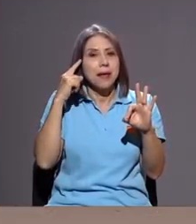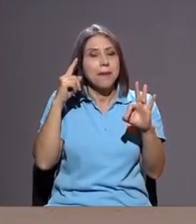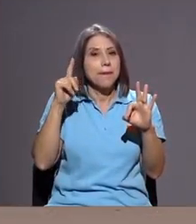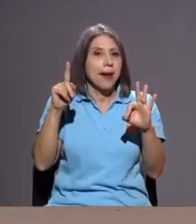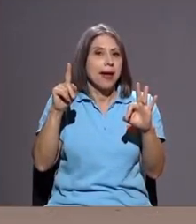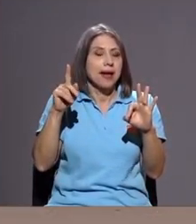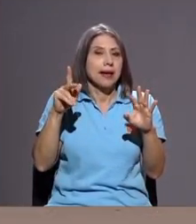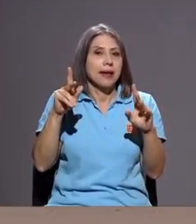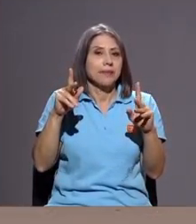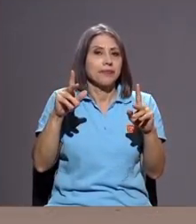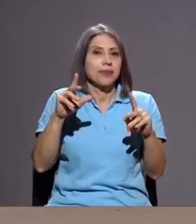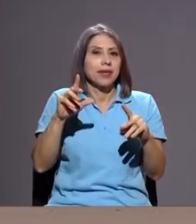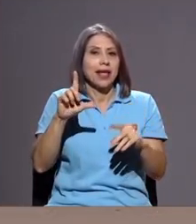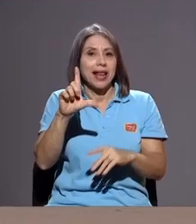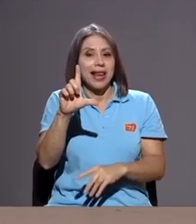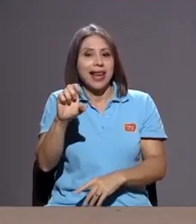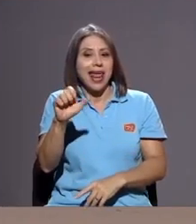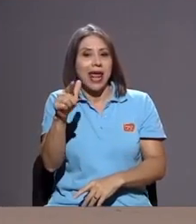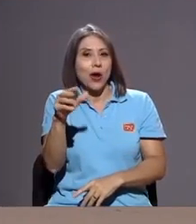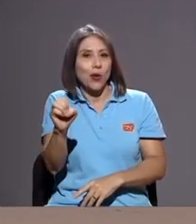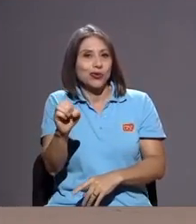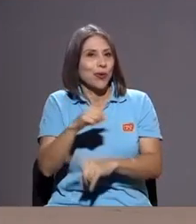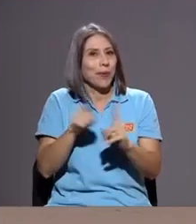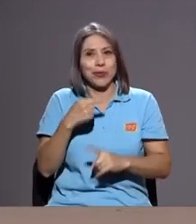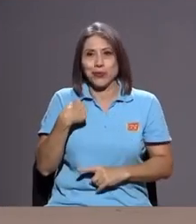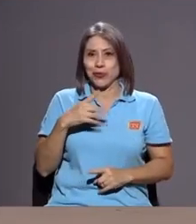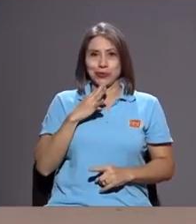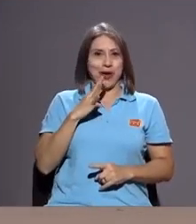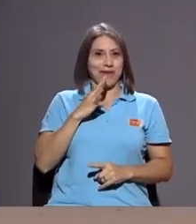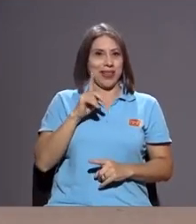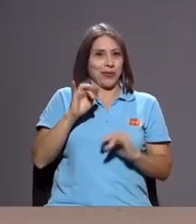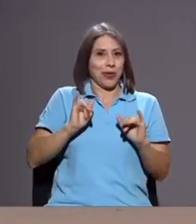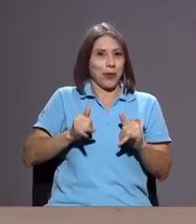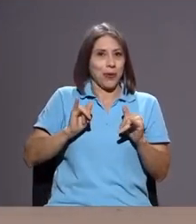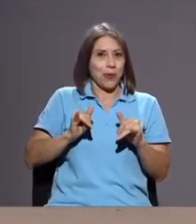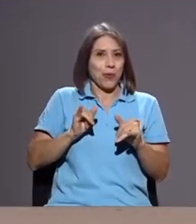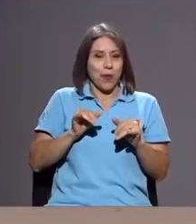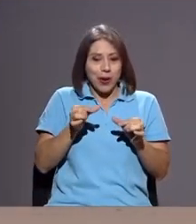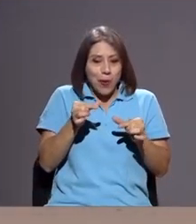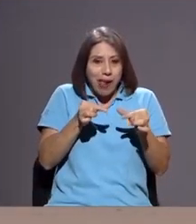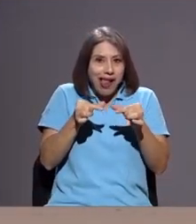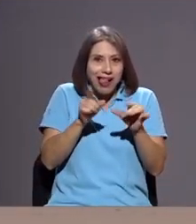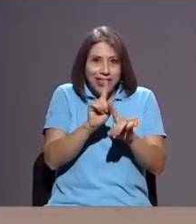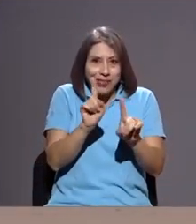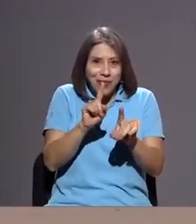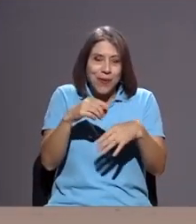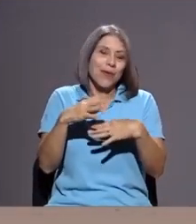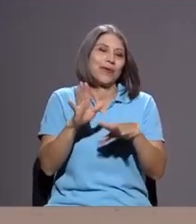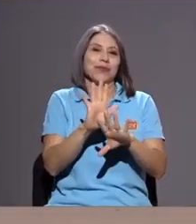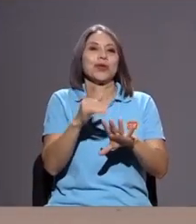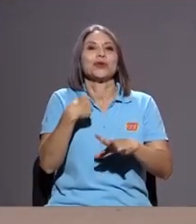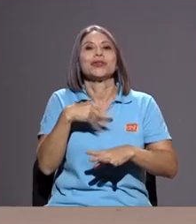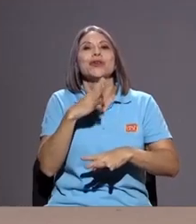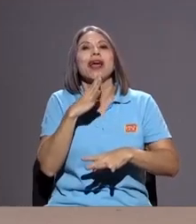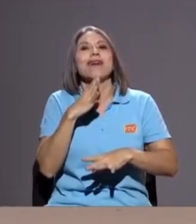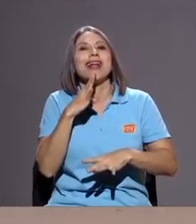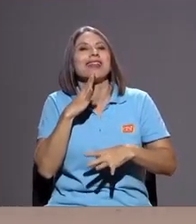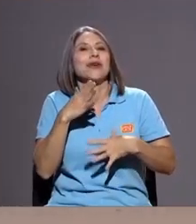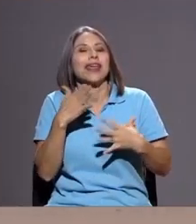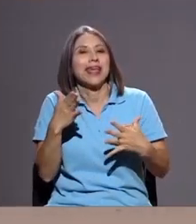y no estoy hablando de ningún juego de niño hecho en Dinamarca, sino para los